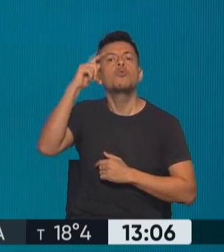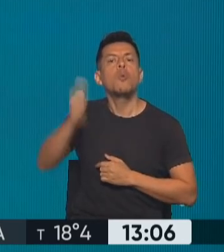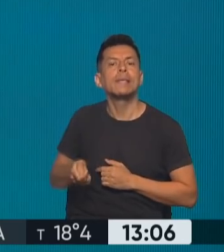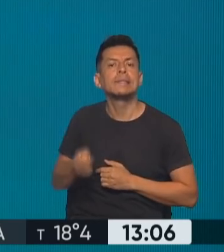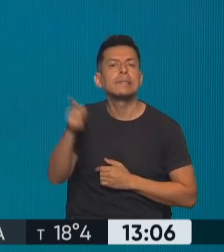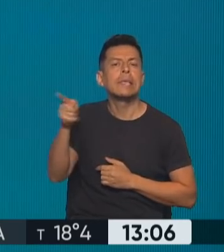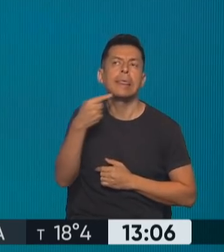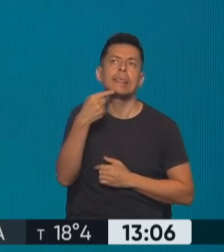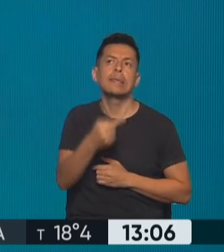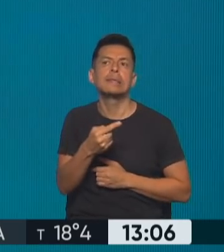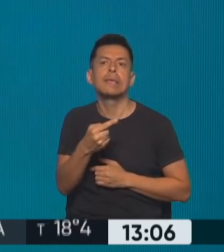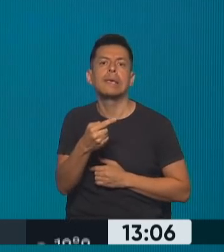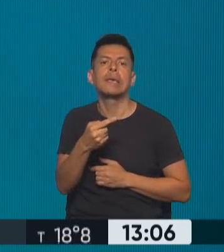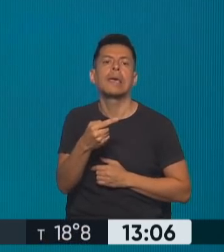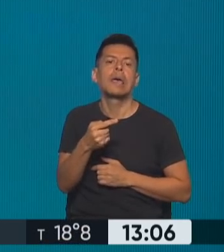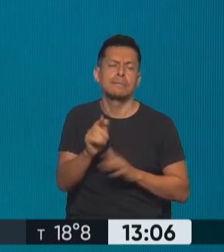que habíamos...